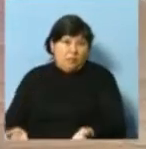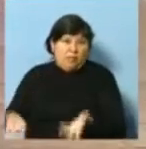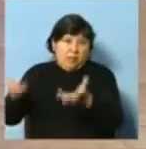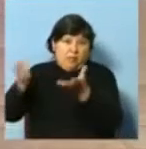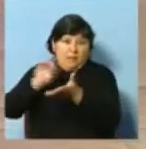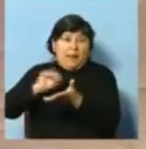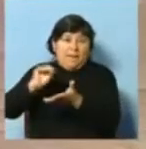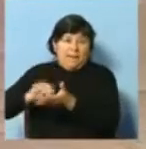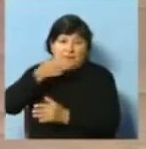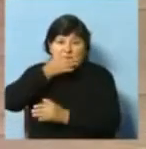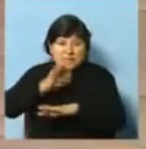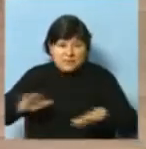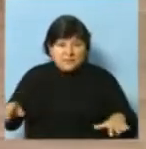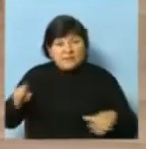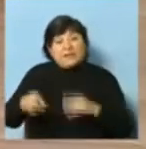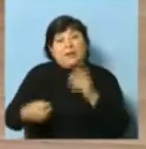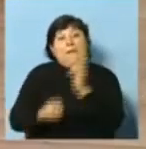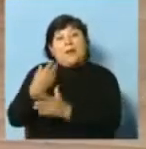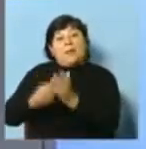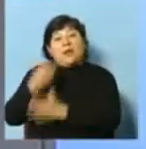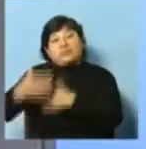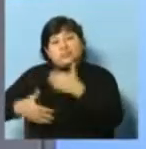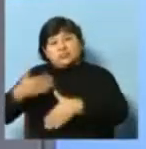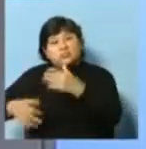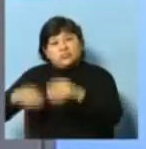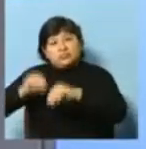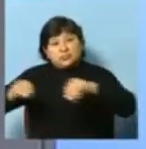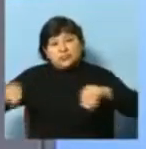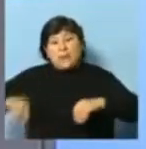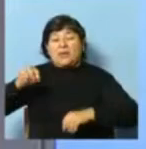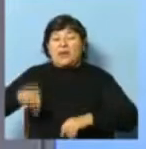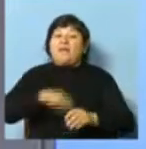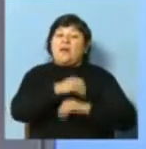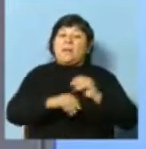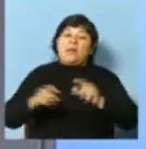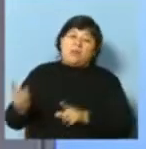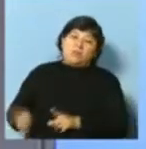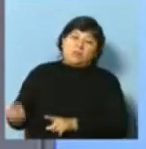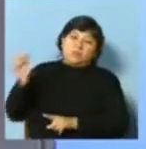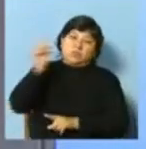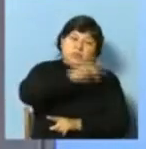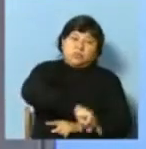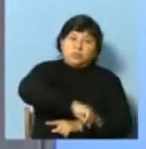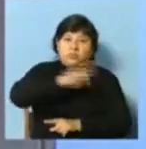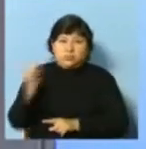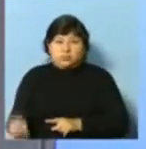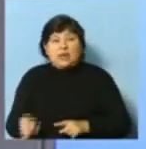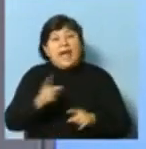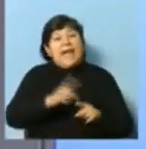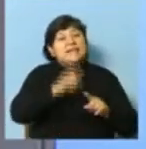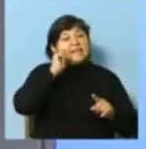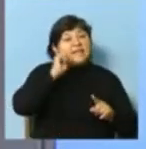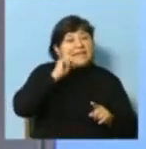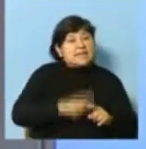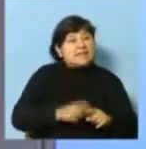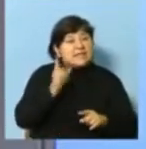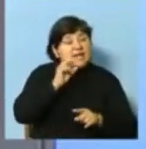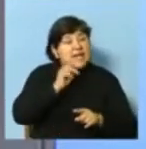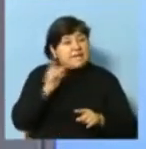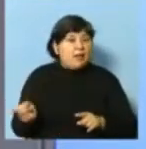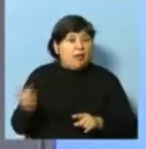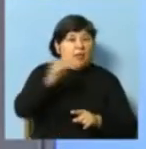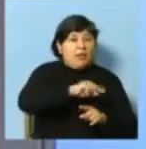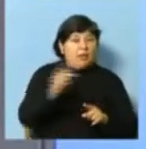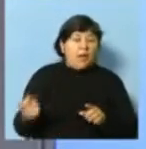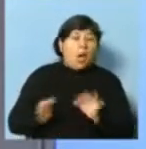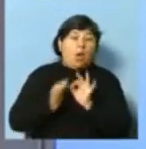actividades pero con la familia hay adentro donde no tienen que trasladarse hasta el civis y va hasta el parque san martín y